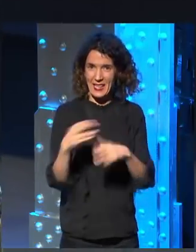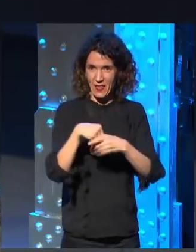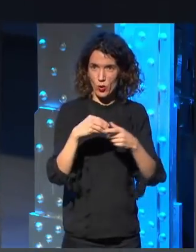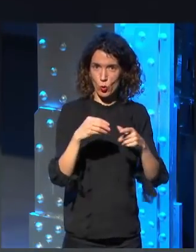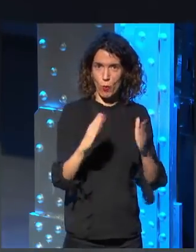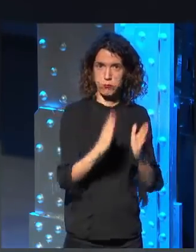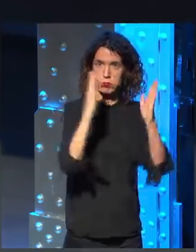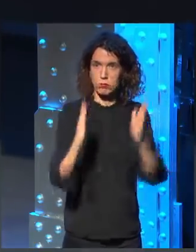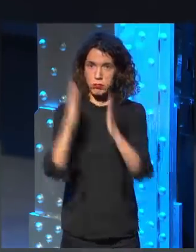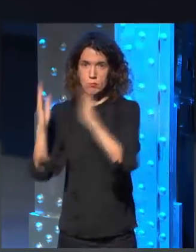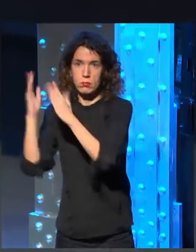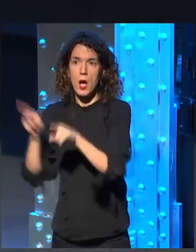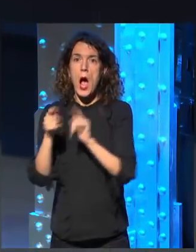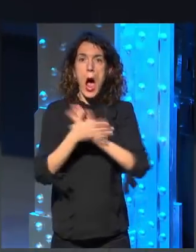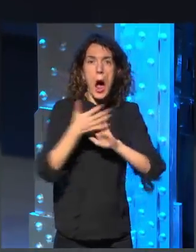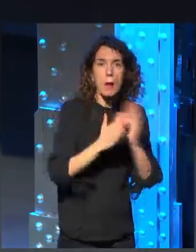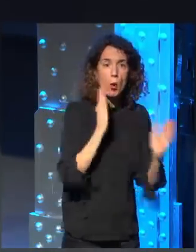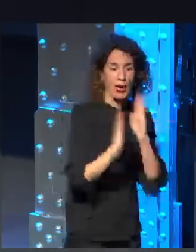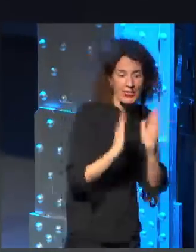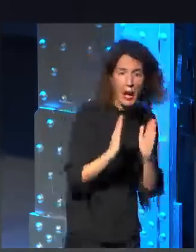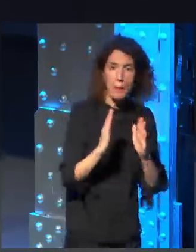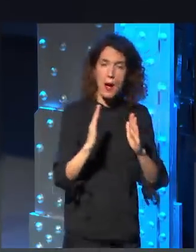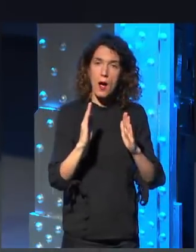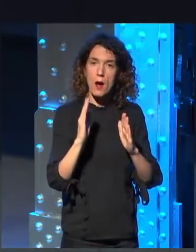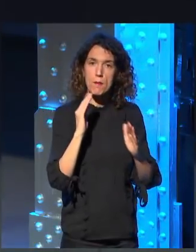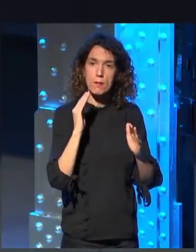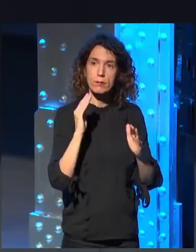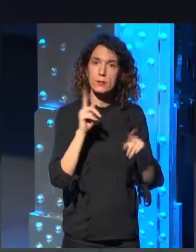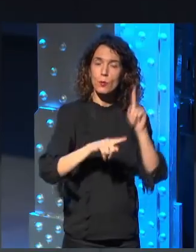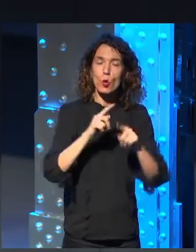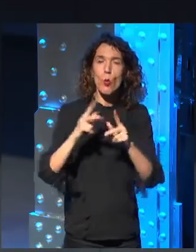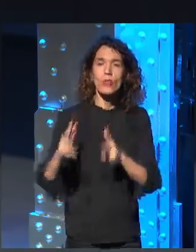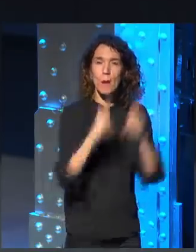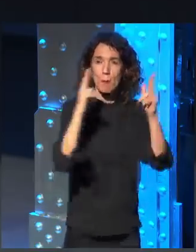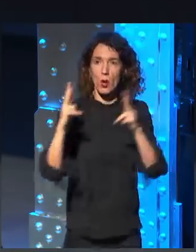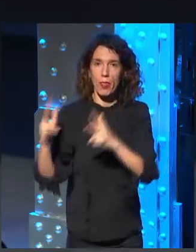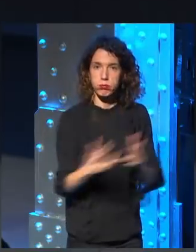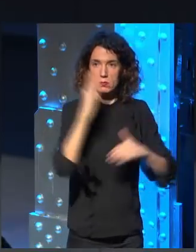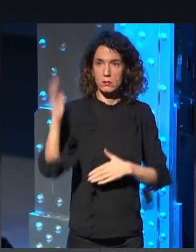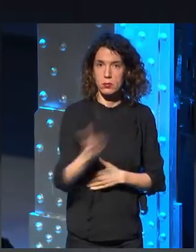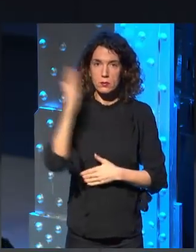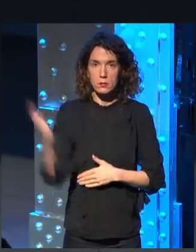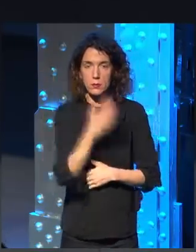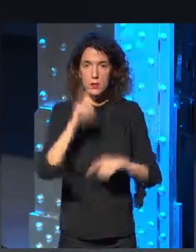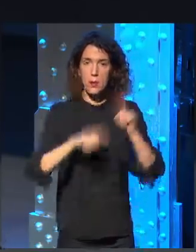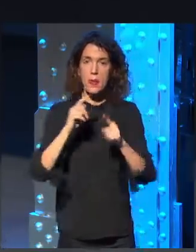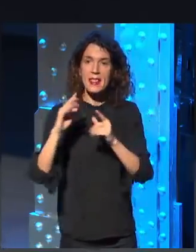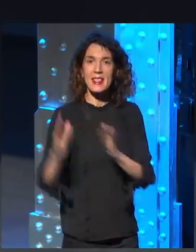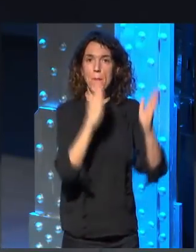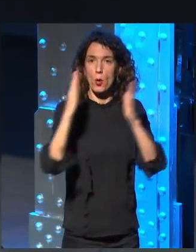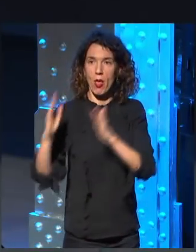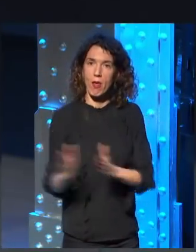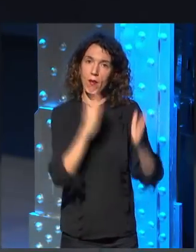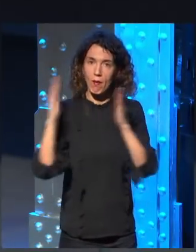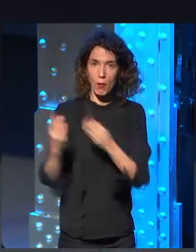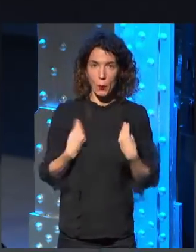Ya no hablamos de periodos o de etapas, parece que todo son temporadas. Nuestra vida dividida por temporadas, ¿no? Es algo